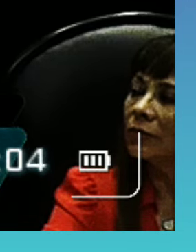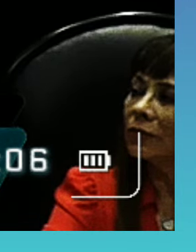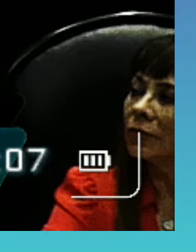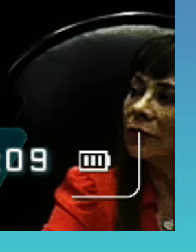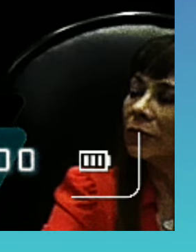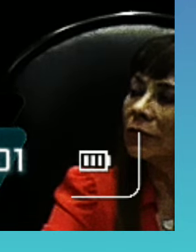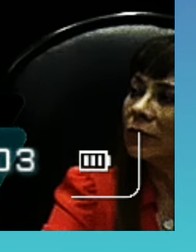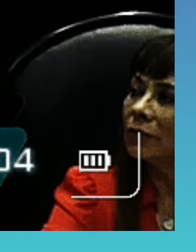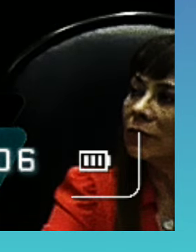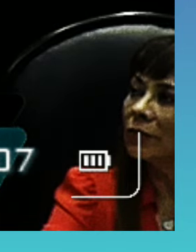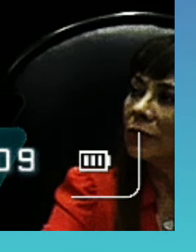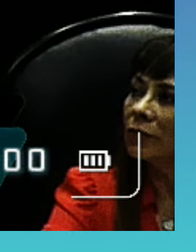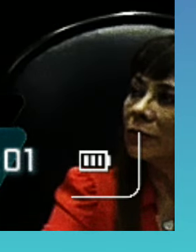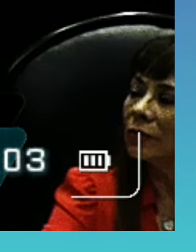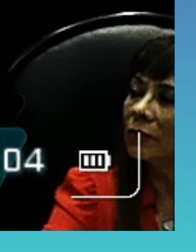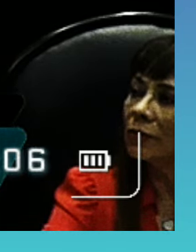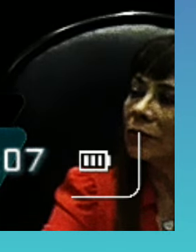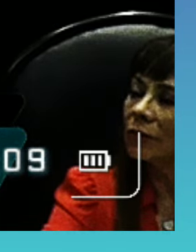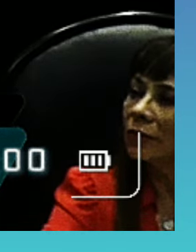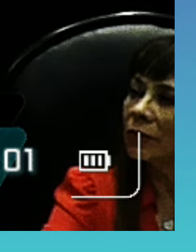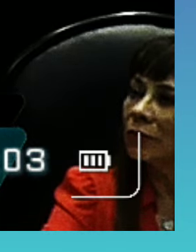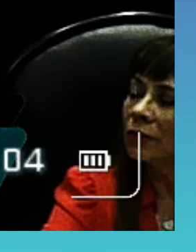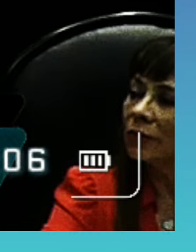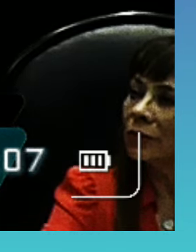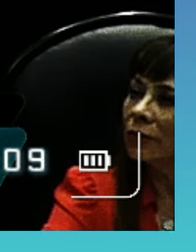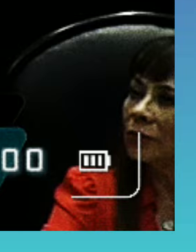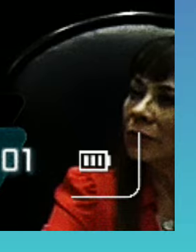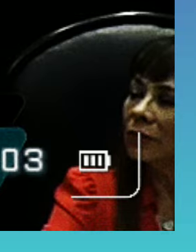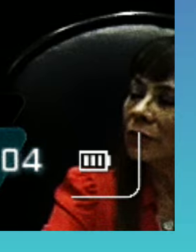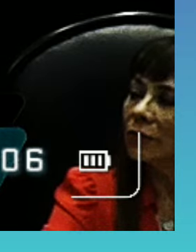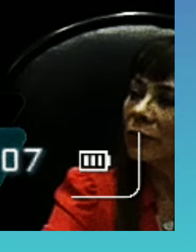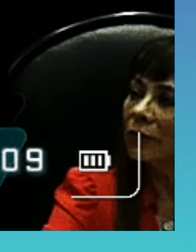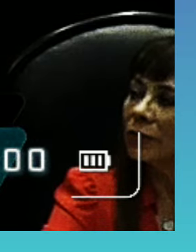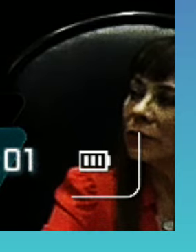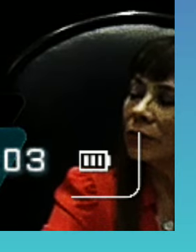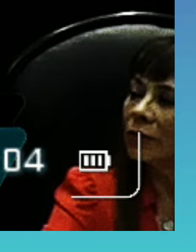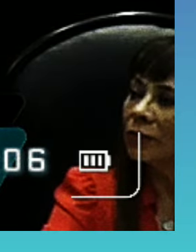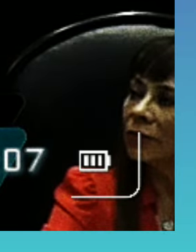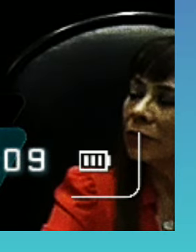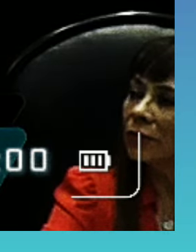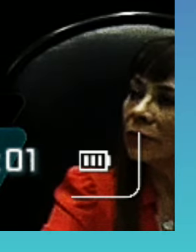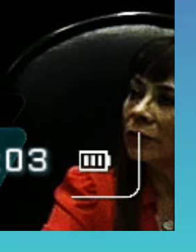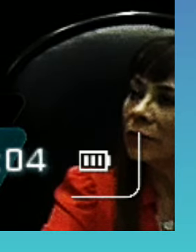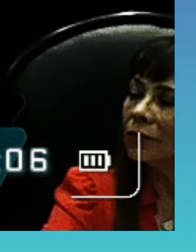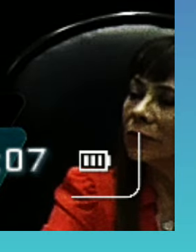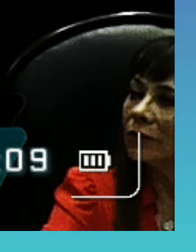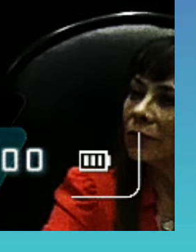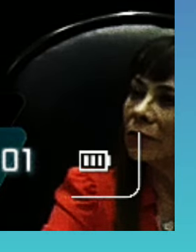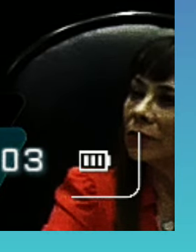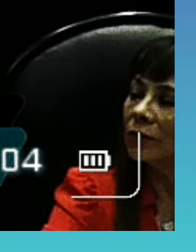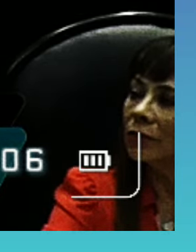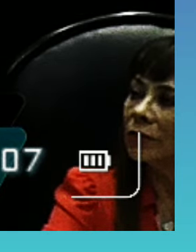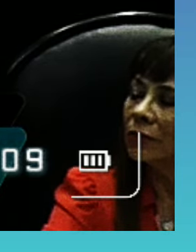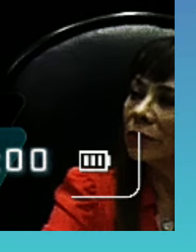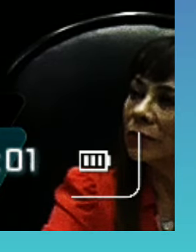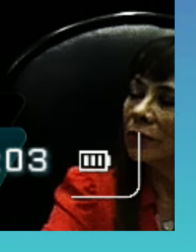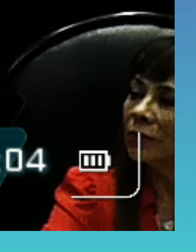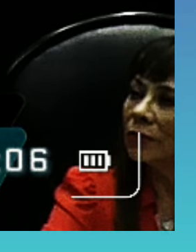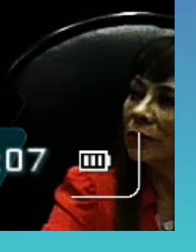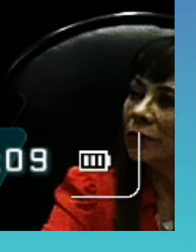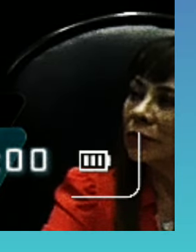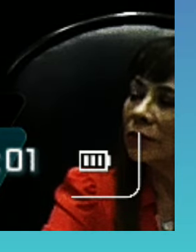Le pido al presidente, si estoy de acuerdo con la moción, que si me permite, presidente de la Asamblea, que no sea la Secretaría, sino que sea yo